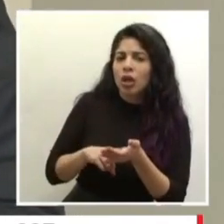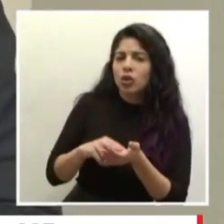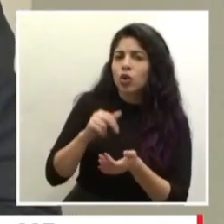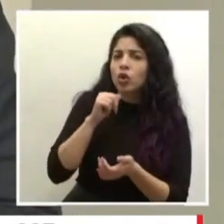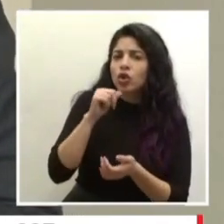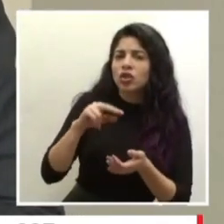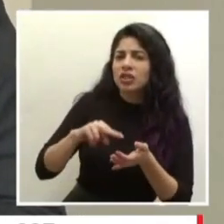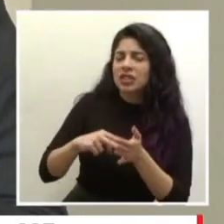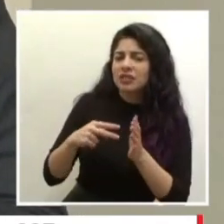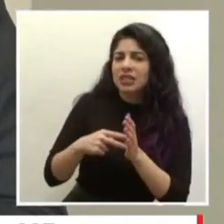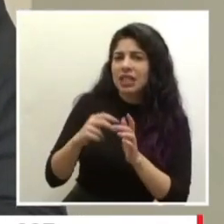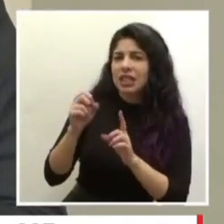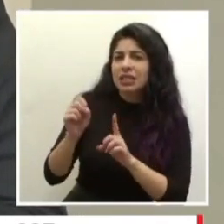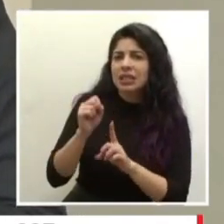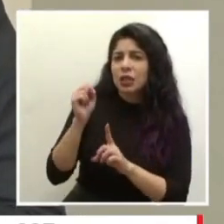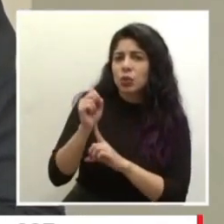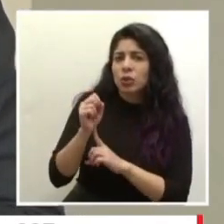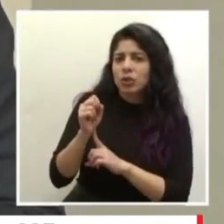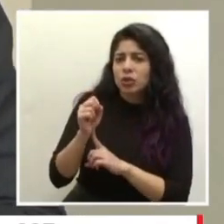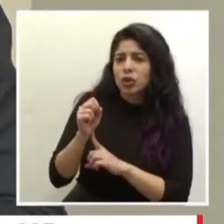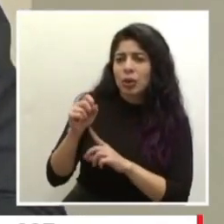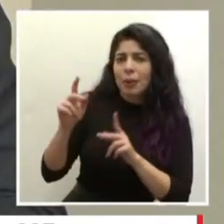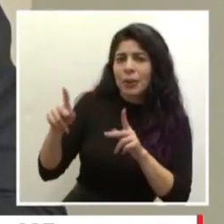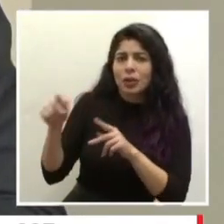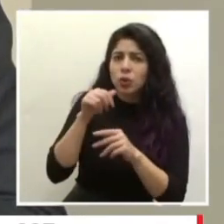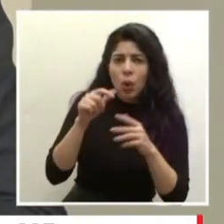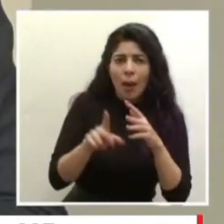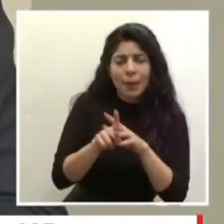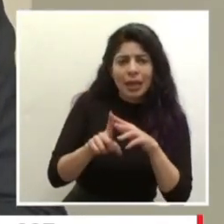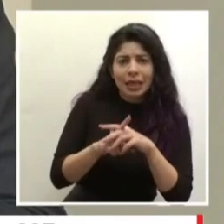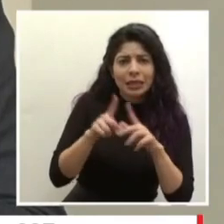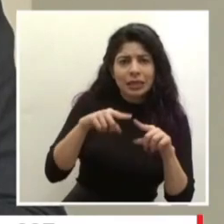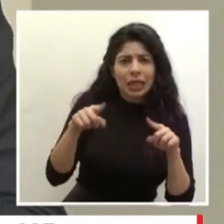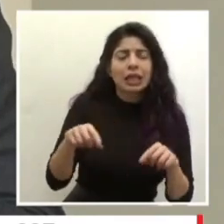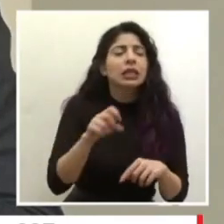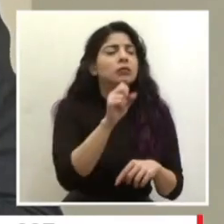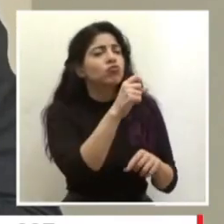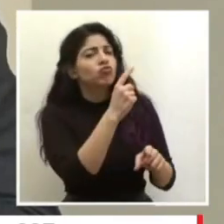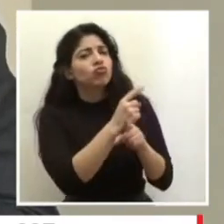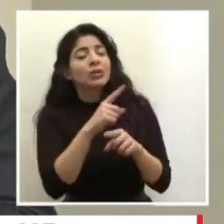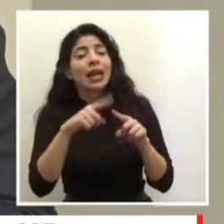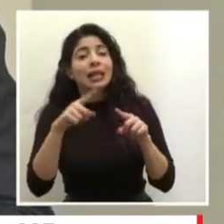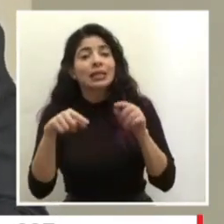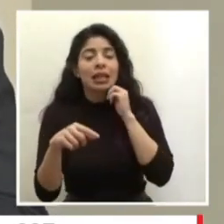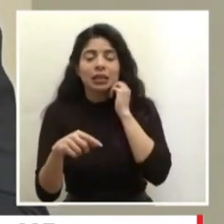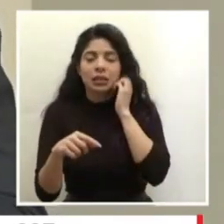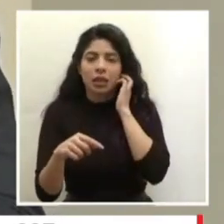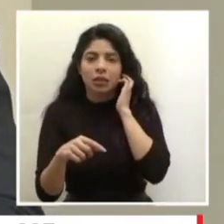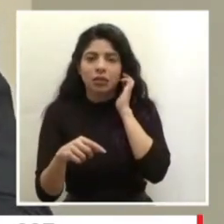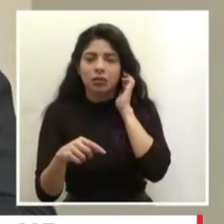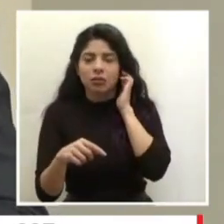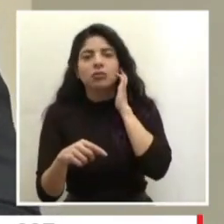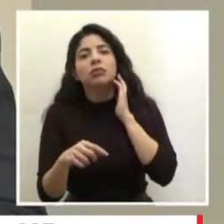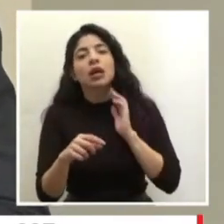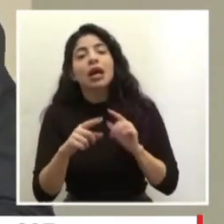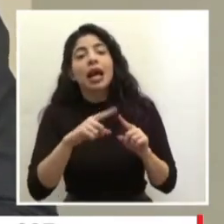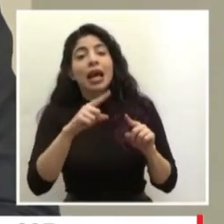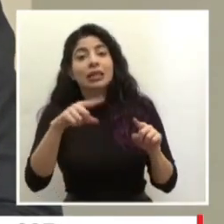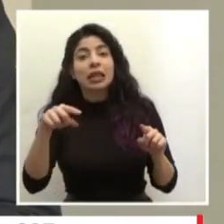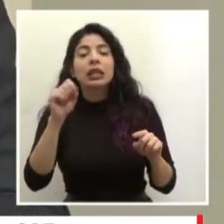la situación de esas personas en la estadística? Ciertamente, y además en la estadística también hay un reflejo, sí se refleja el